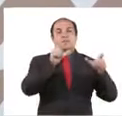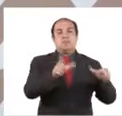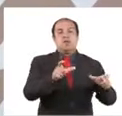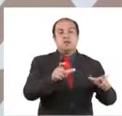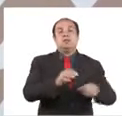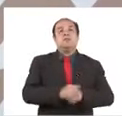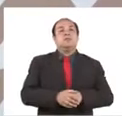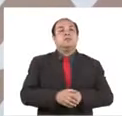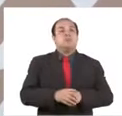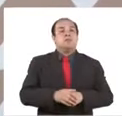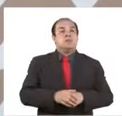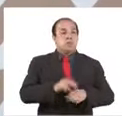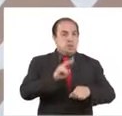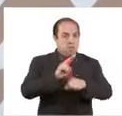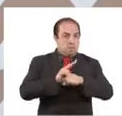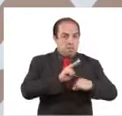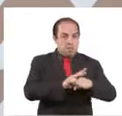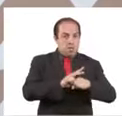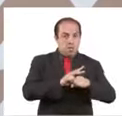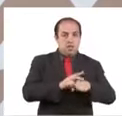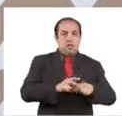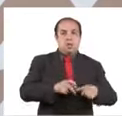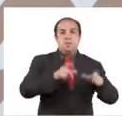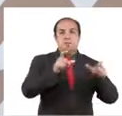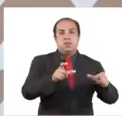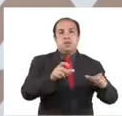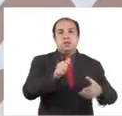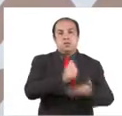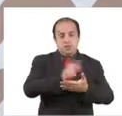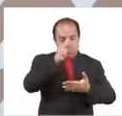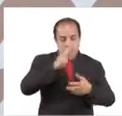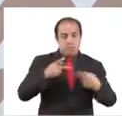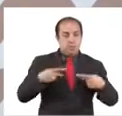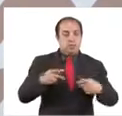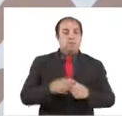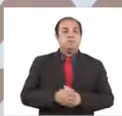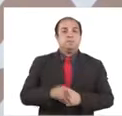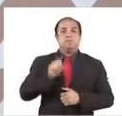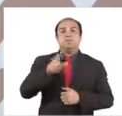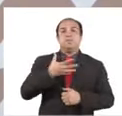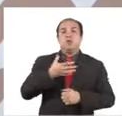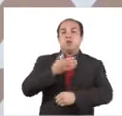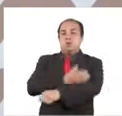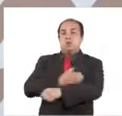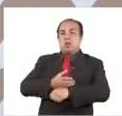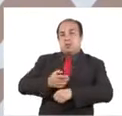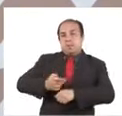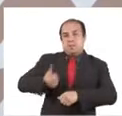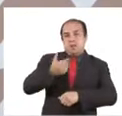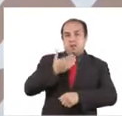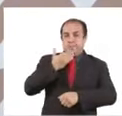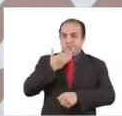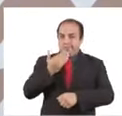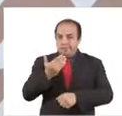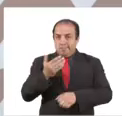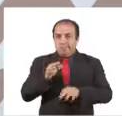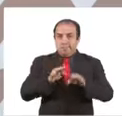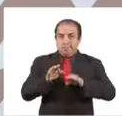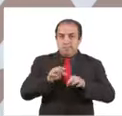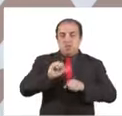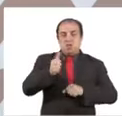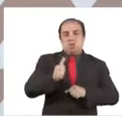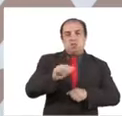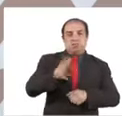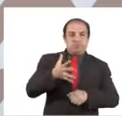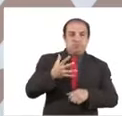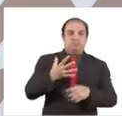Pero también tendrán compañeros de trabajo que al inicio fueron buenos y después ya no tanto, y que buscarán desanimarlos,